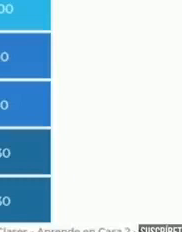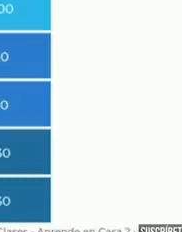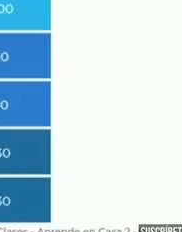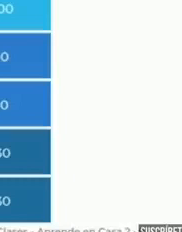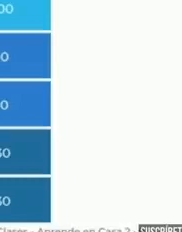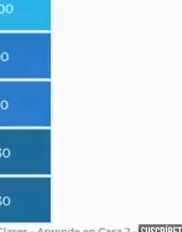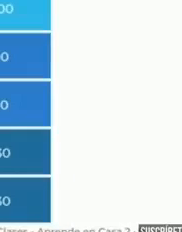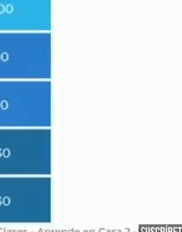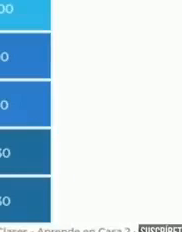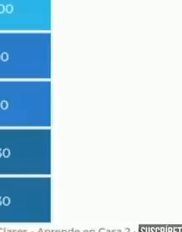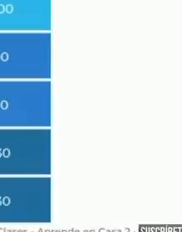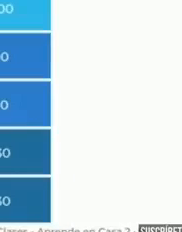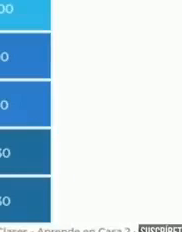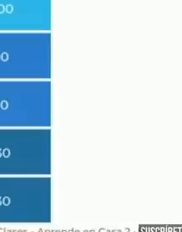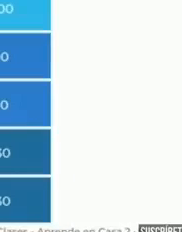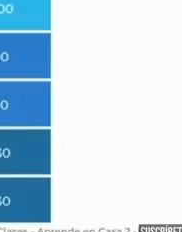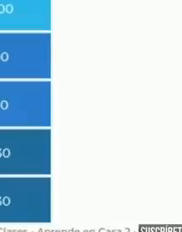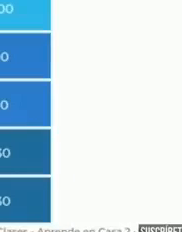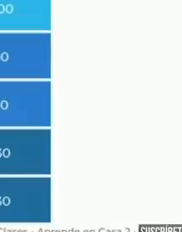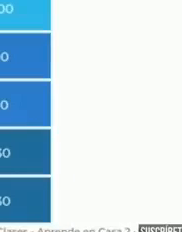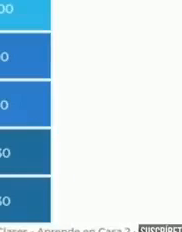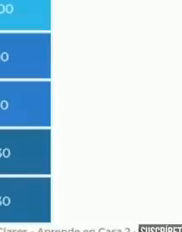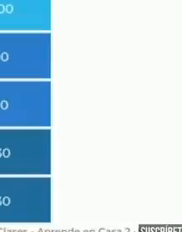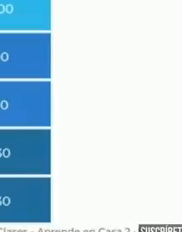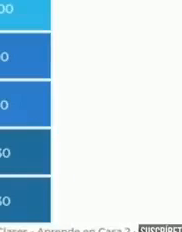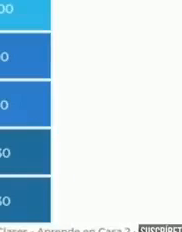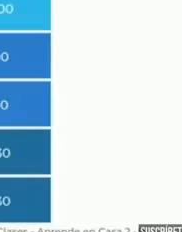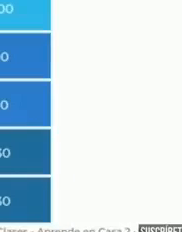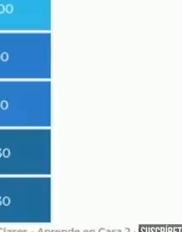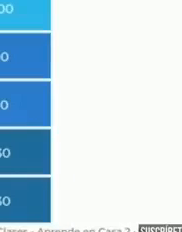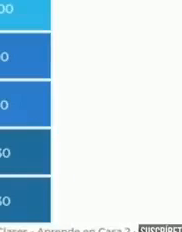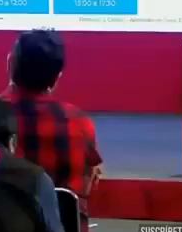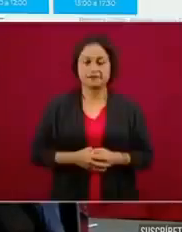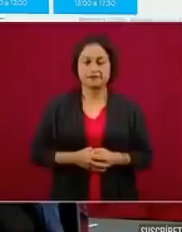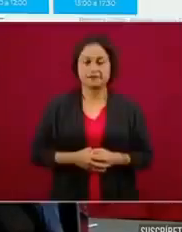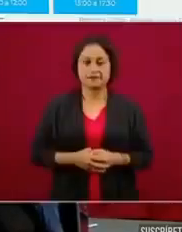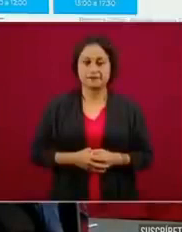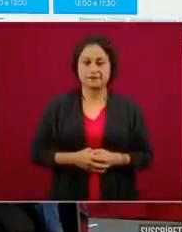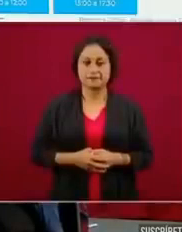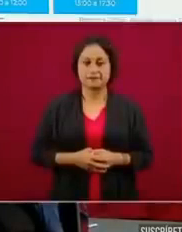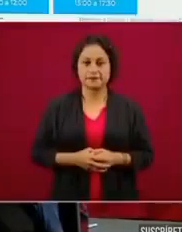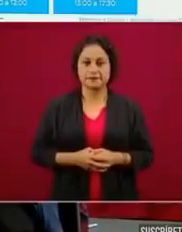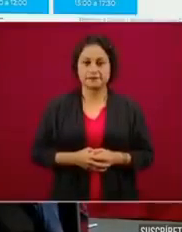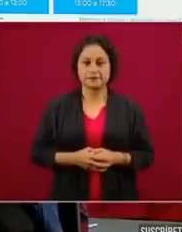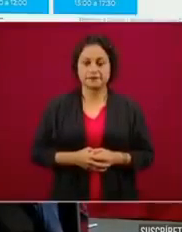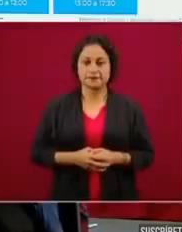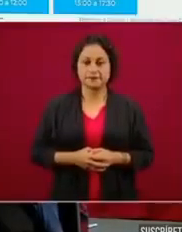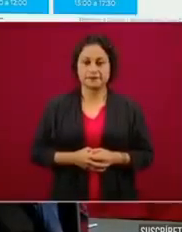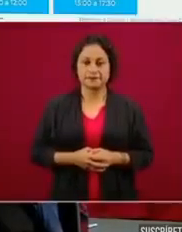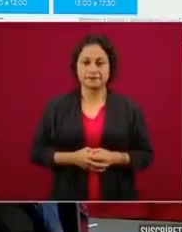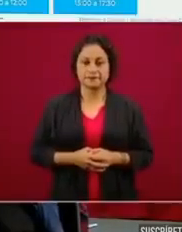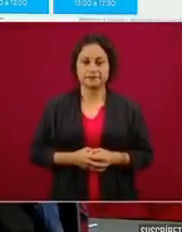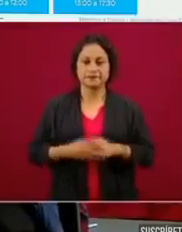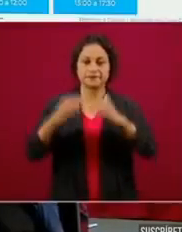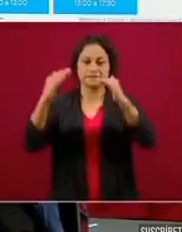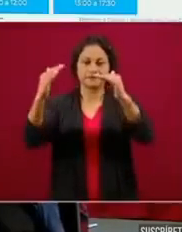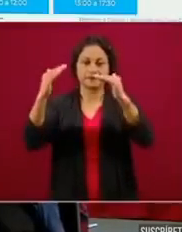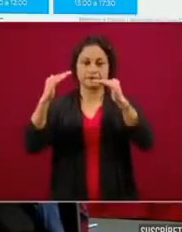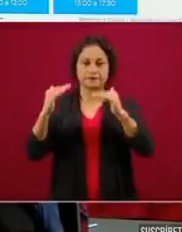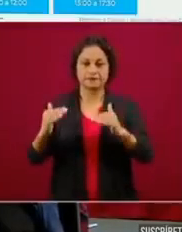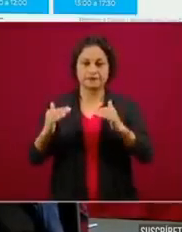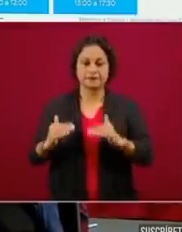número 1 está de las 21 horas a las 23:30, en la opción 2 de las 9:30 de la mañana a